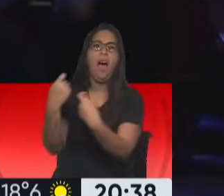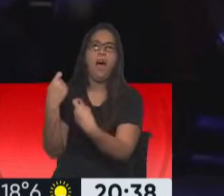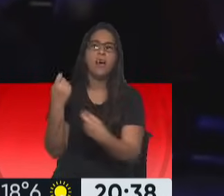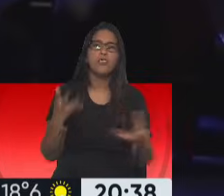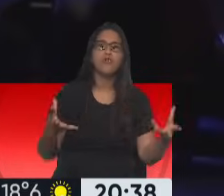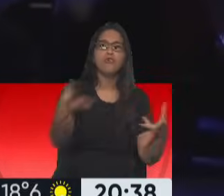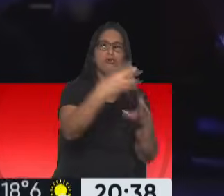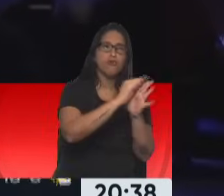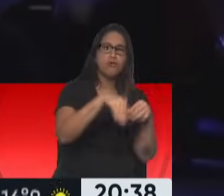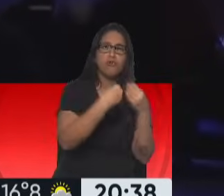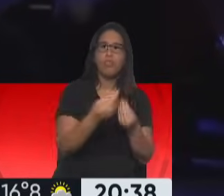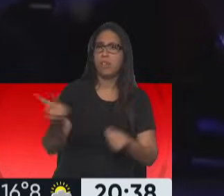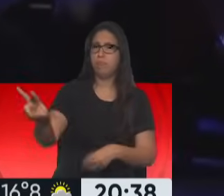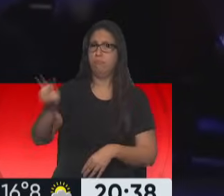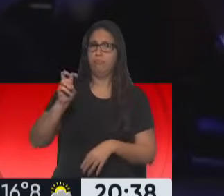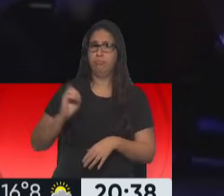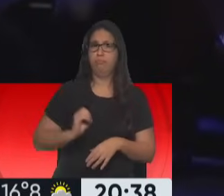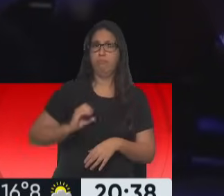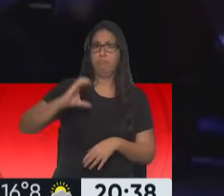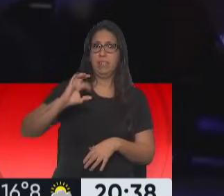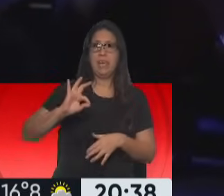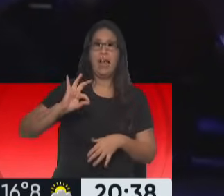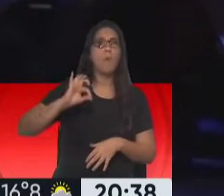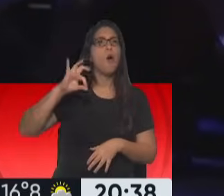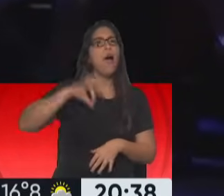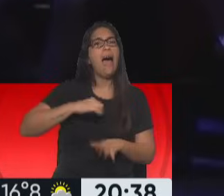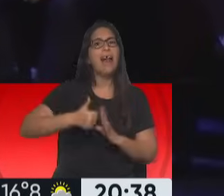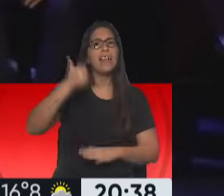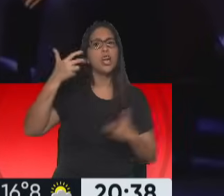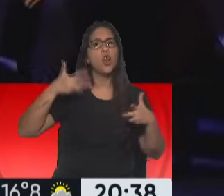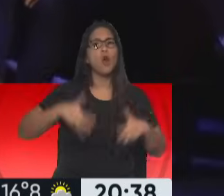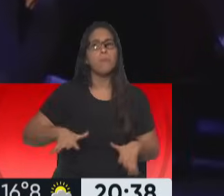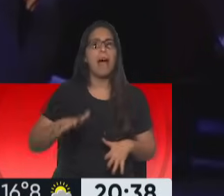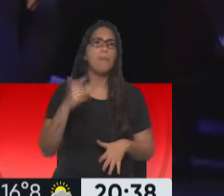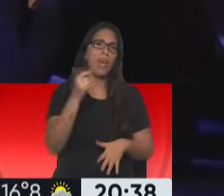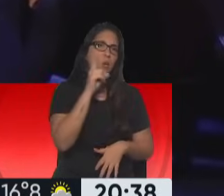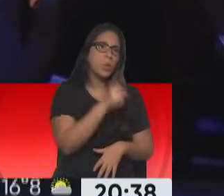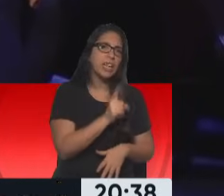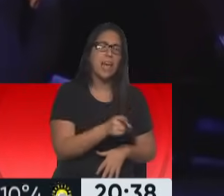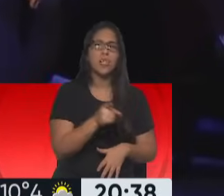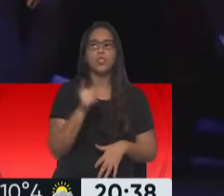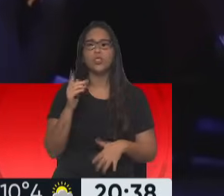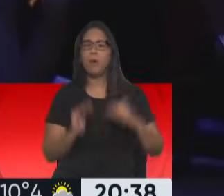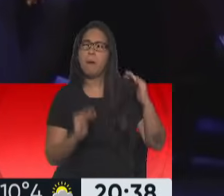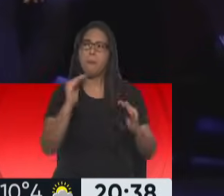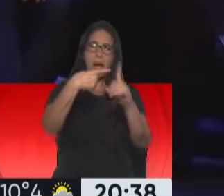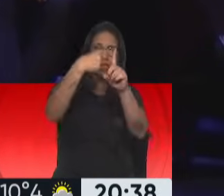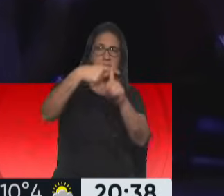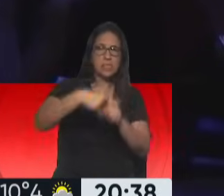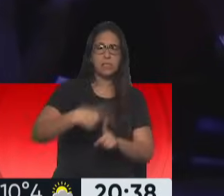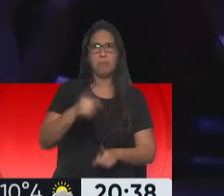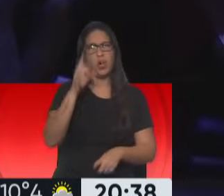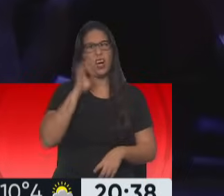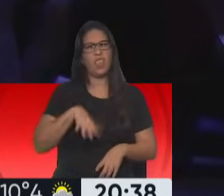del capital de lo que fuera la ganancia normal, sí, dado el riesgo que están enfrentando, lo cual también es